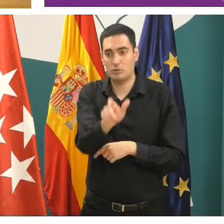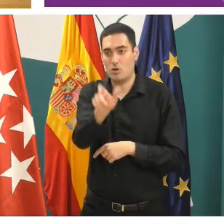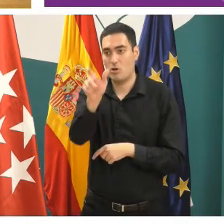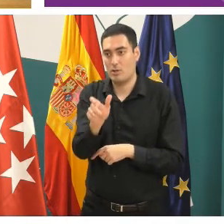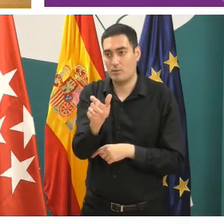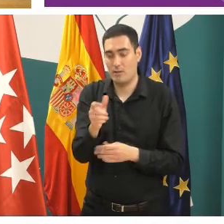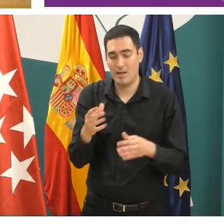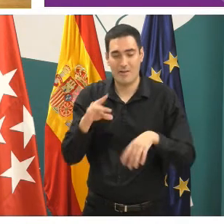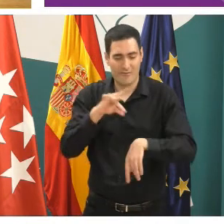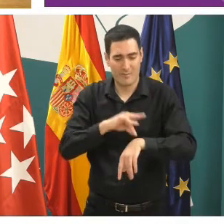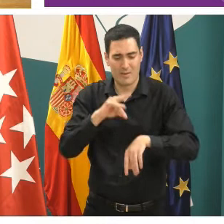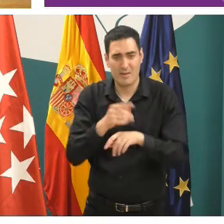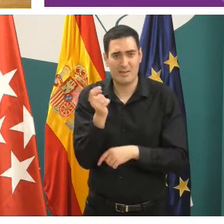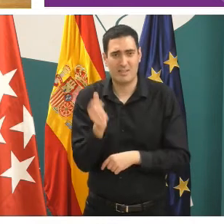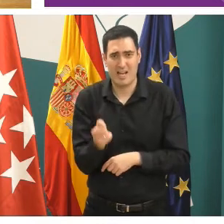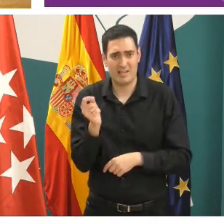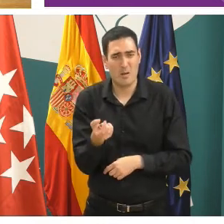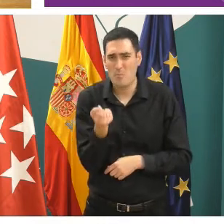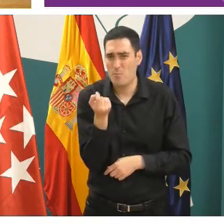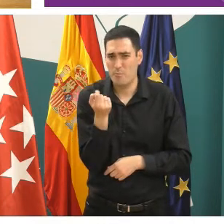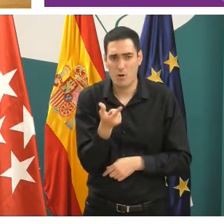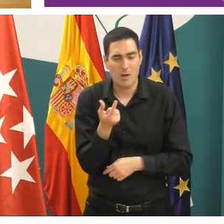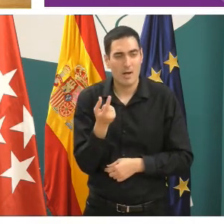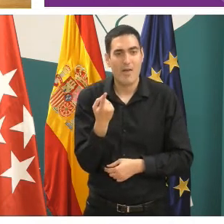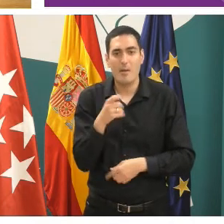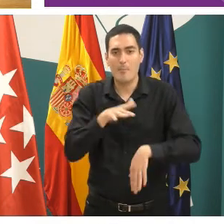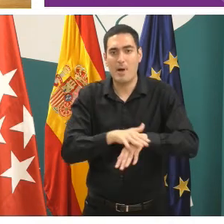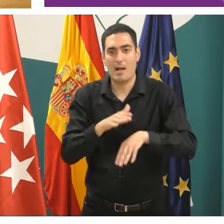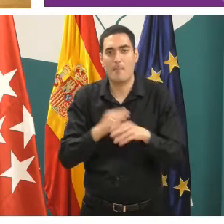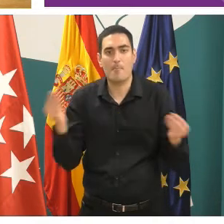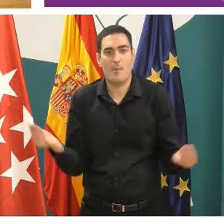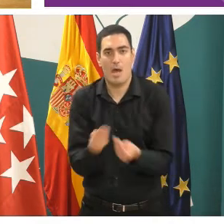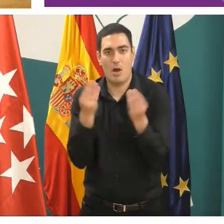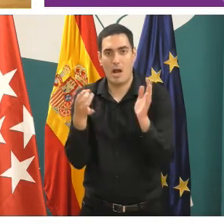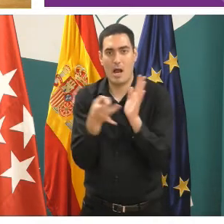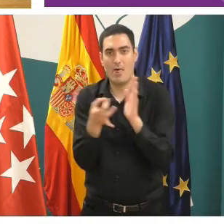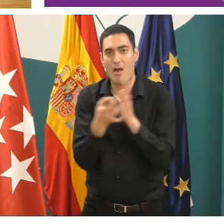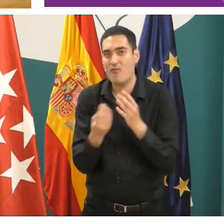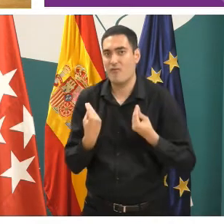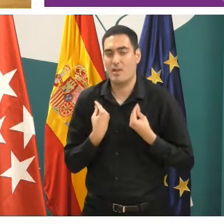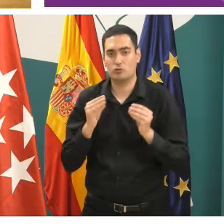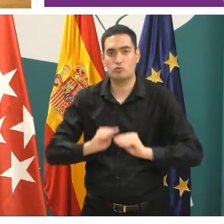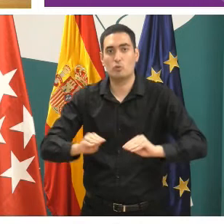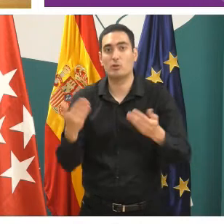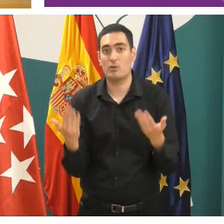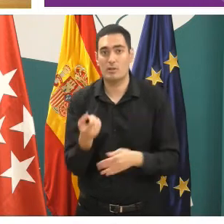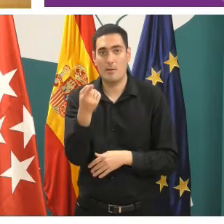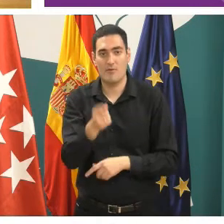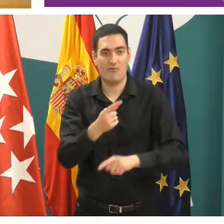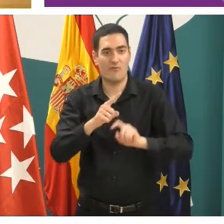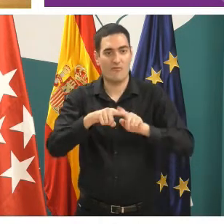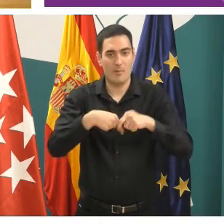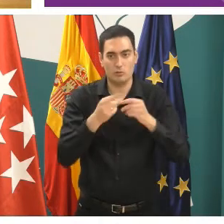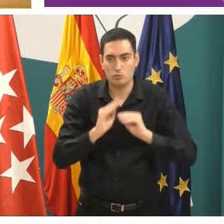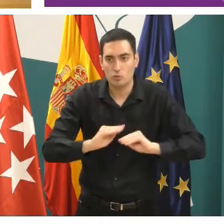con enfermedades poco frecuentes todo lo necesario para mejorar su calidad de vida, ¿vale? Y por tanto también a sus familias, a